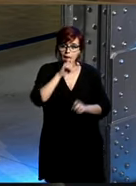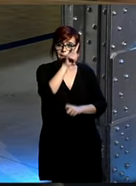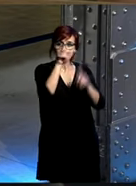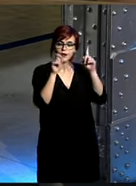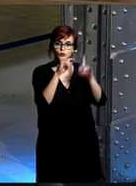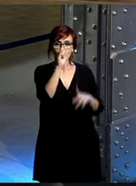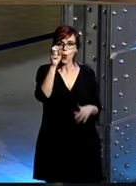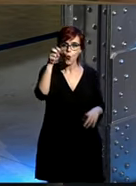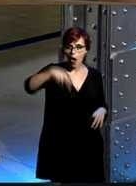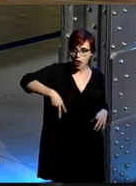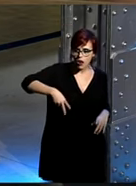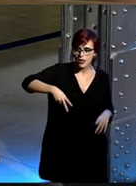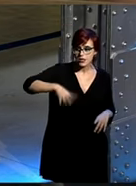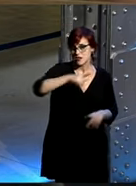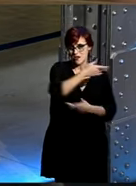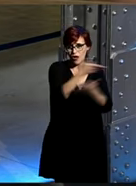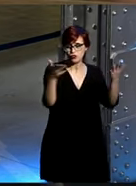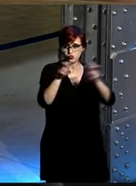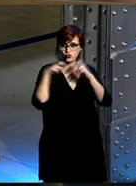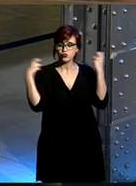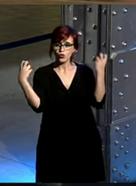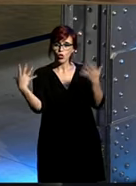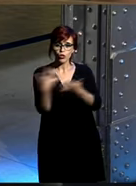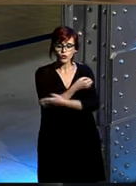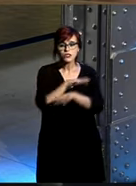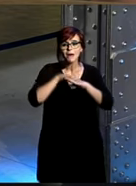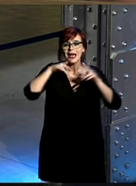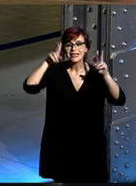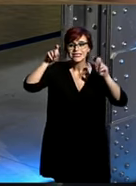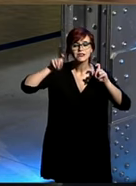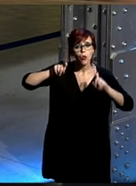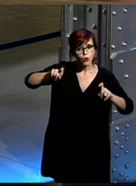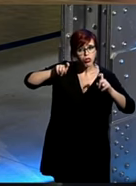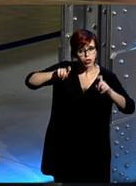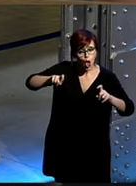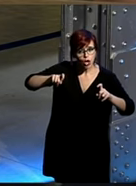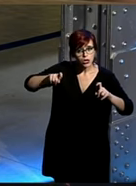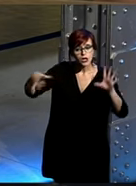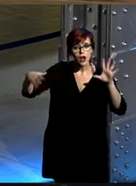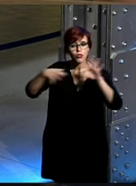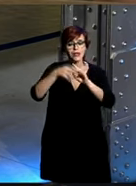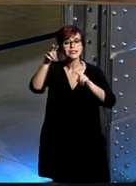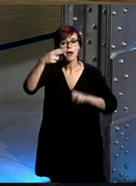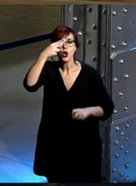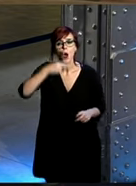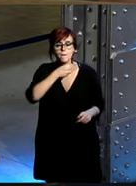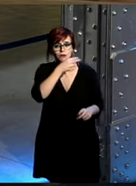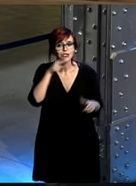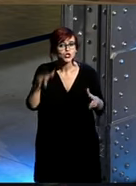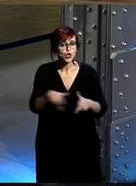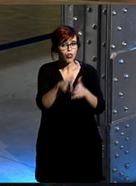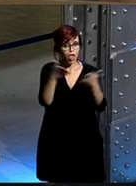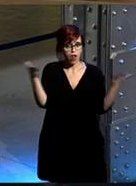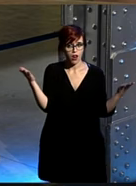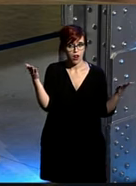a Juan, ¿no?, sobre, y a todos, ¿no?, por lo que decís, que esta educación tiene mucho que ver con el compromiso también social,